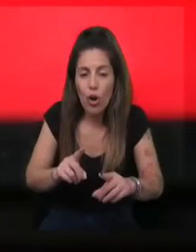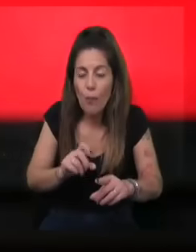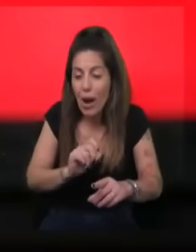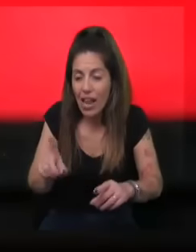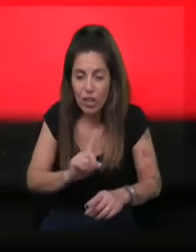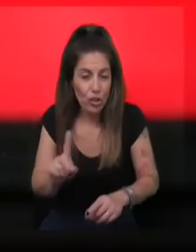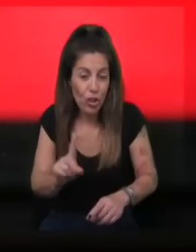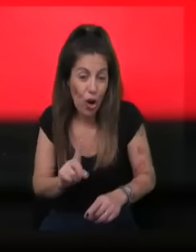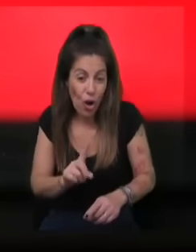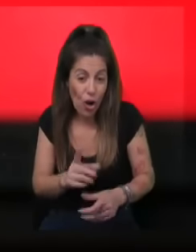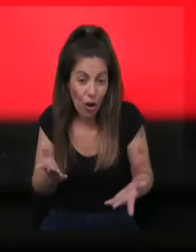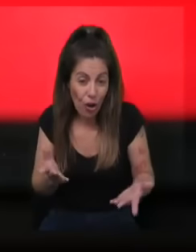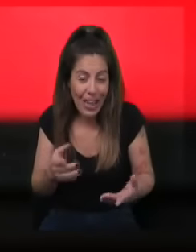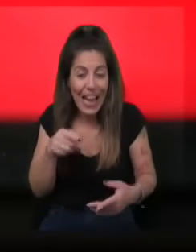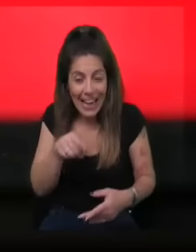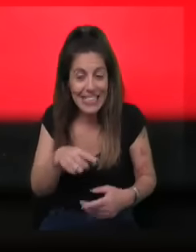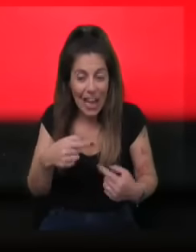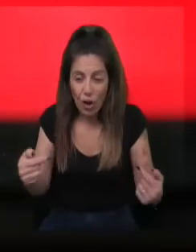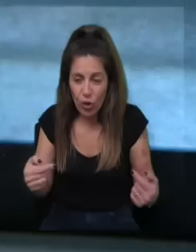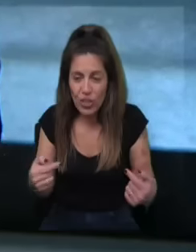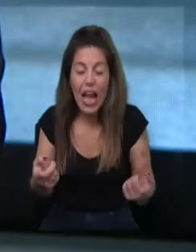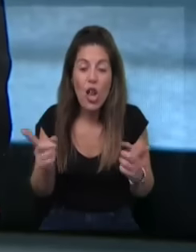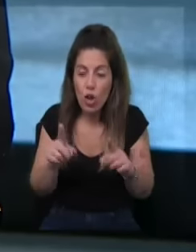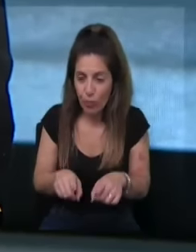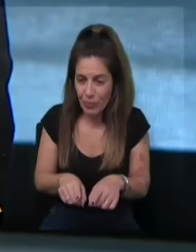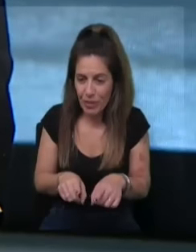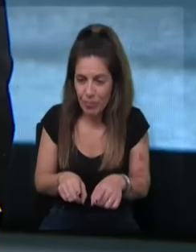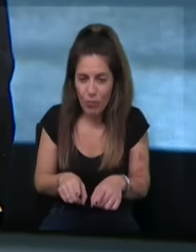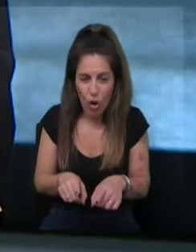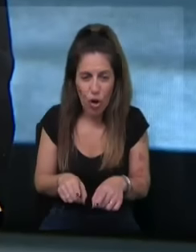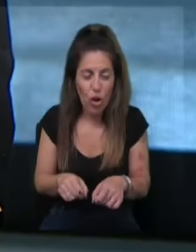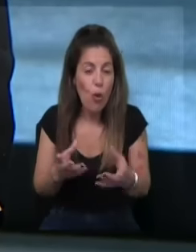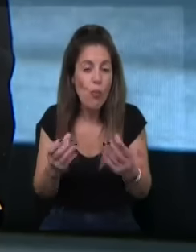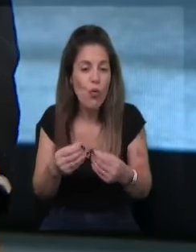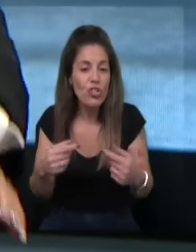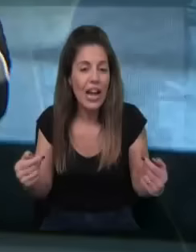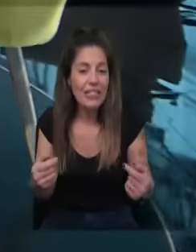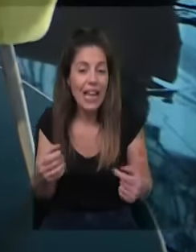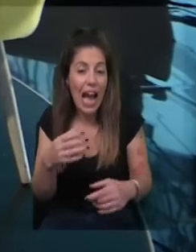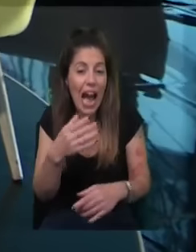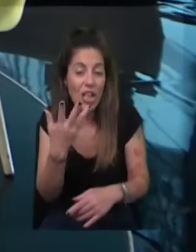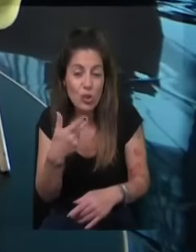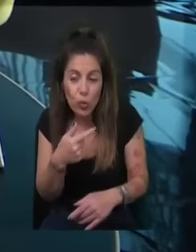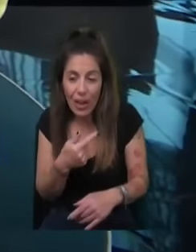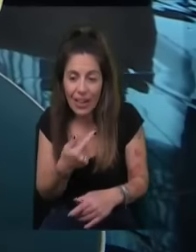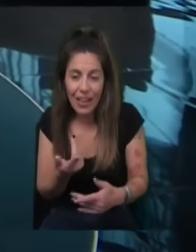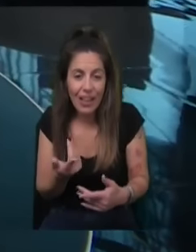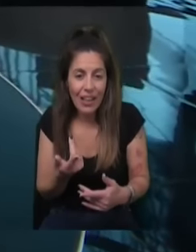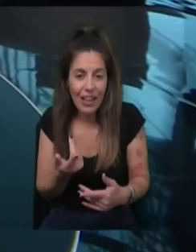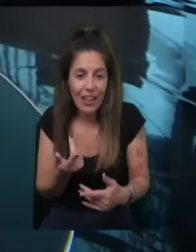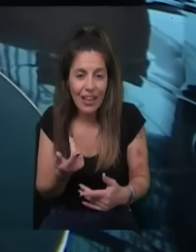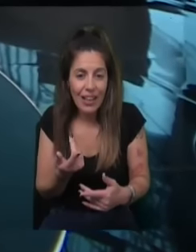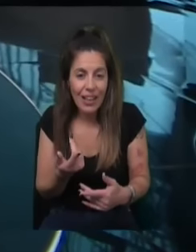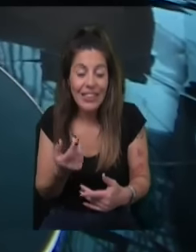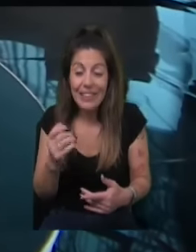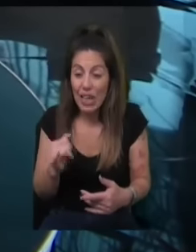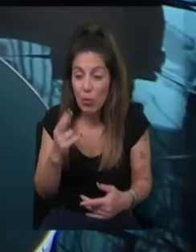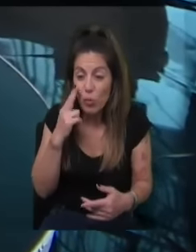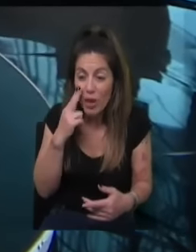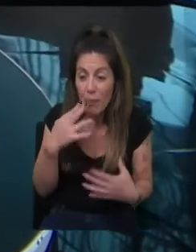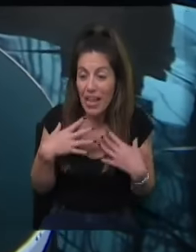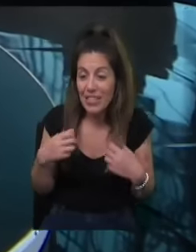Verdad Entonces me parece que en esas cosas hay que pensar lo mismo pasa con el exceso de hidratos de carbono a nadie se Y tenemos un problema de salud